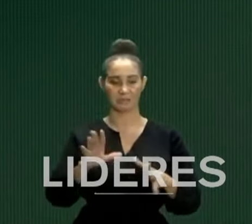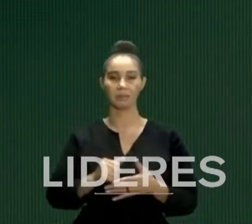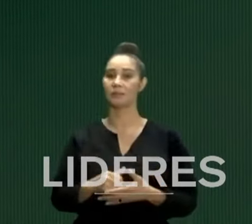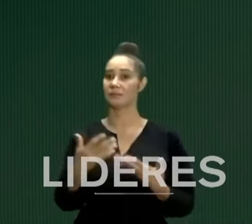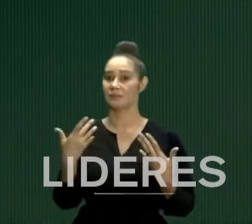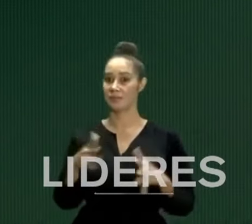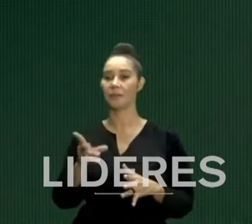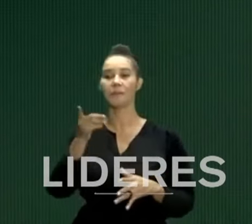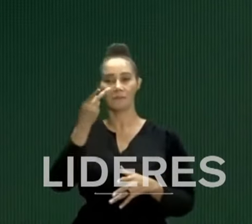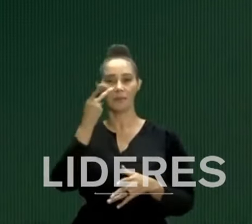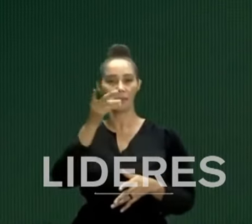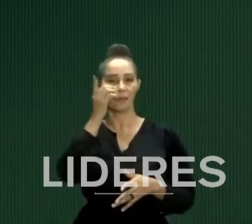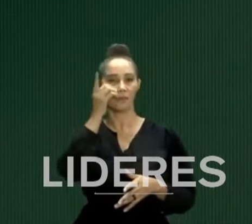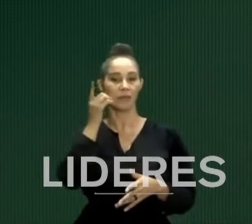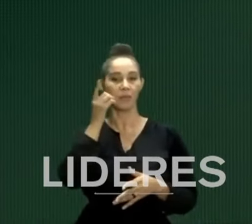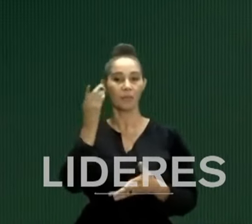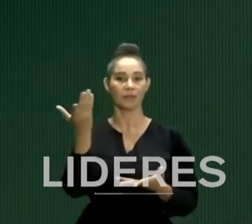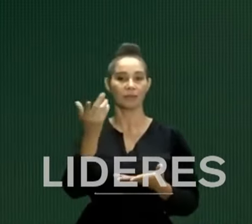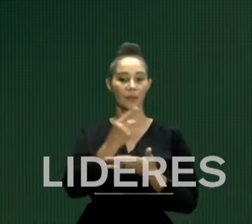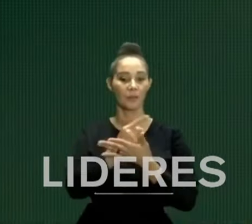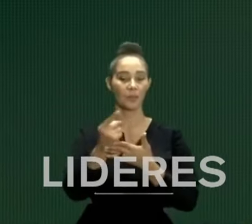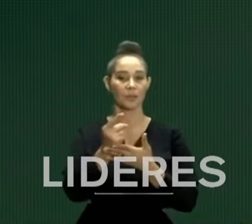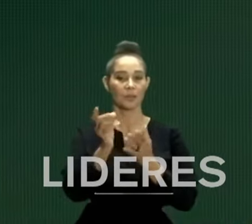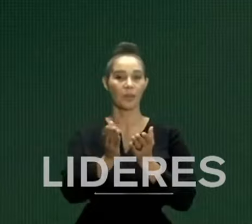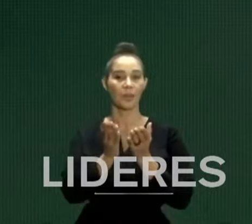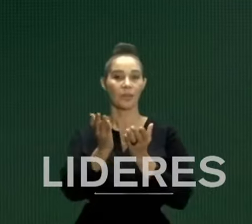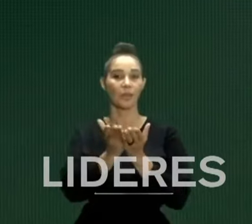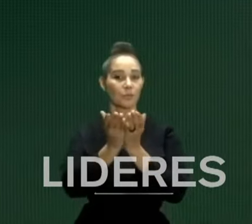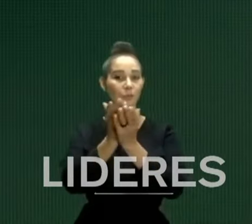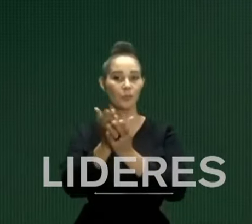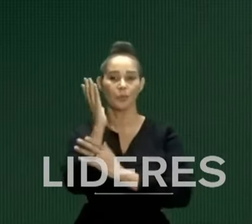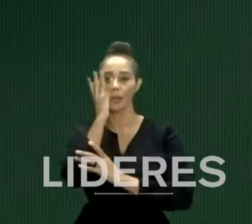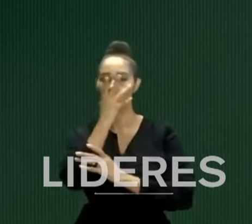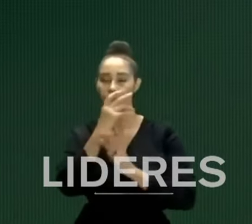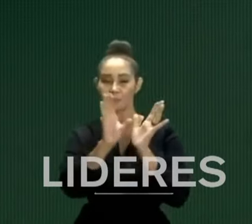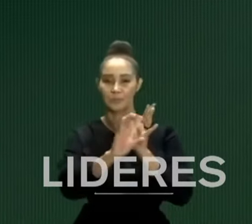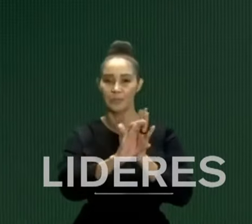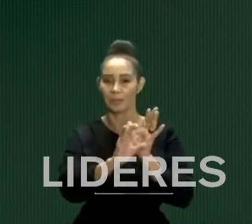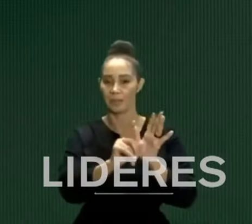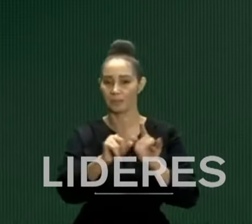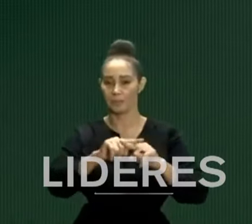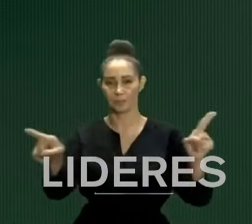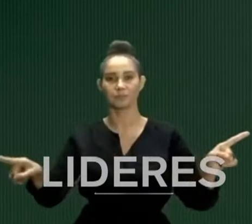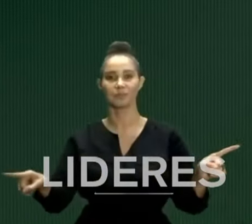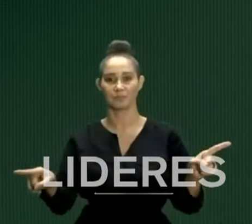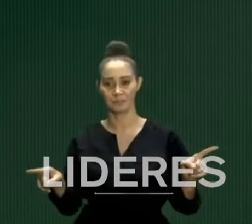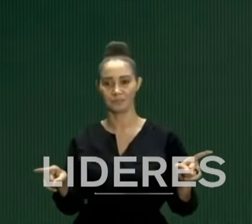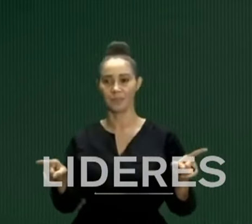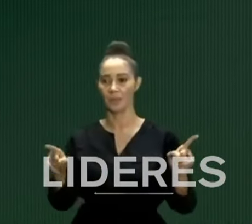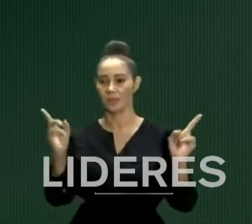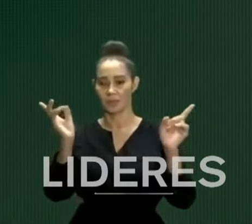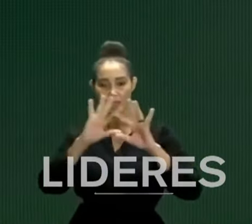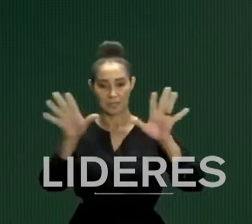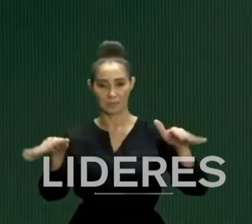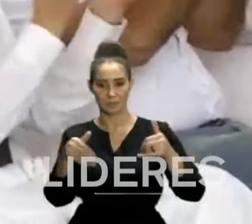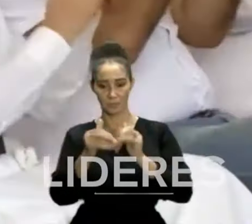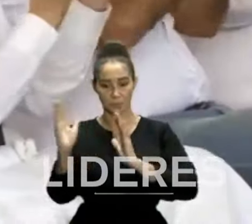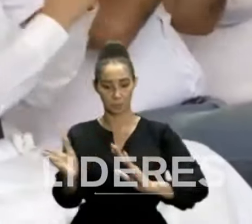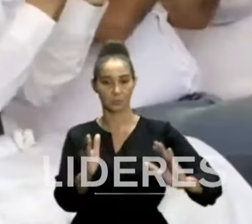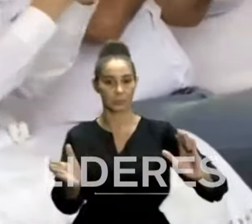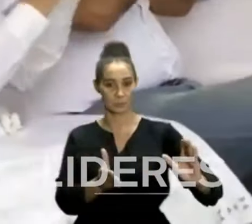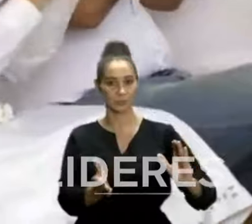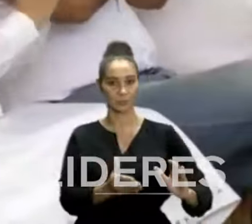Bueno, vayan a ver la próxima Duarte con París en octubre, que eso va a ser un ejemplo de cohabitación, de gestión. Así